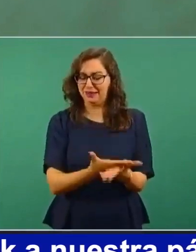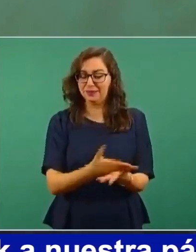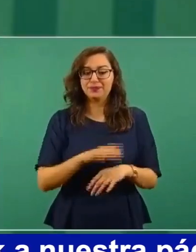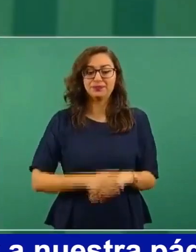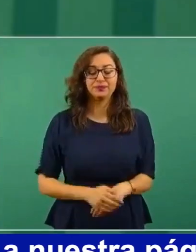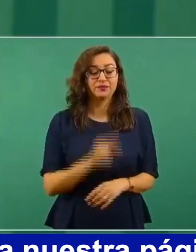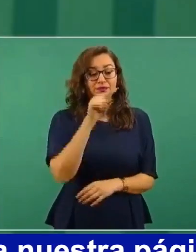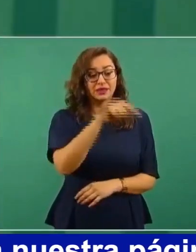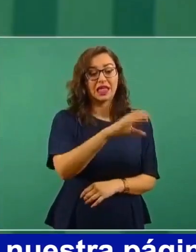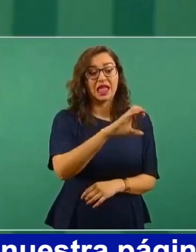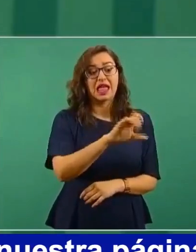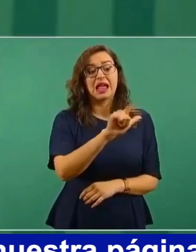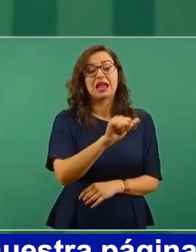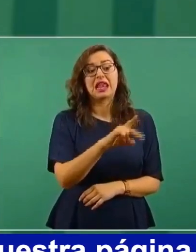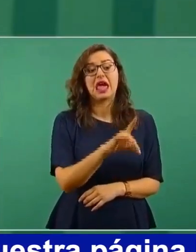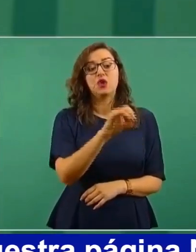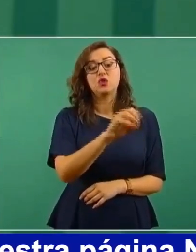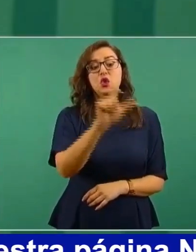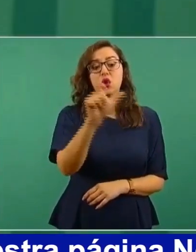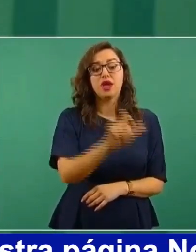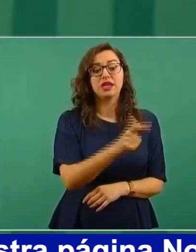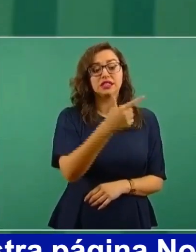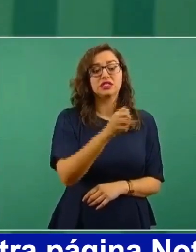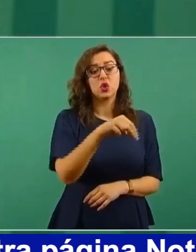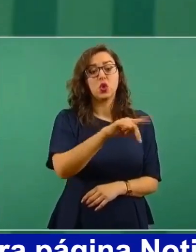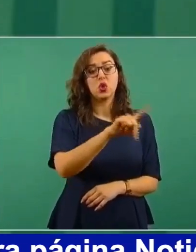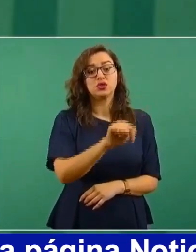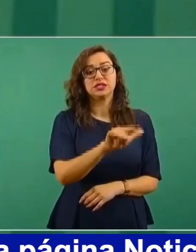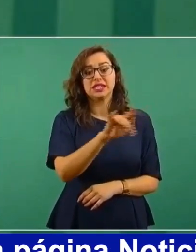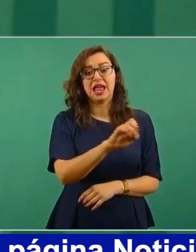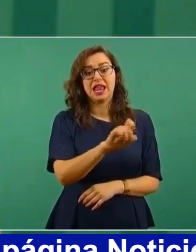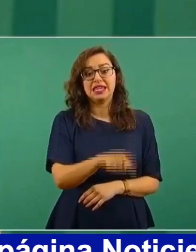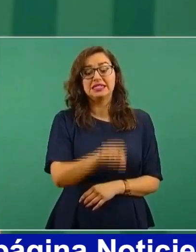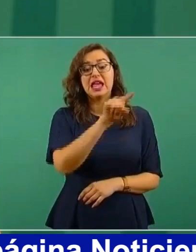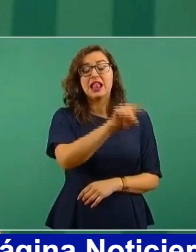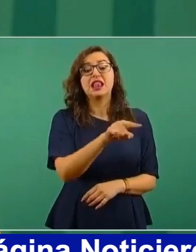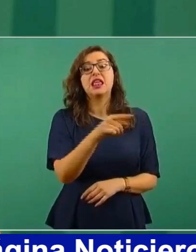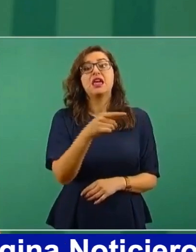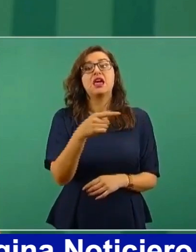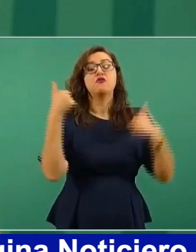Claudio X González, que era el presidente del Consejo